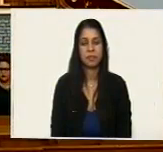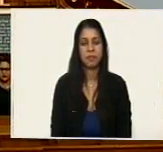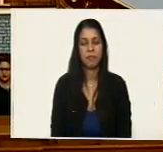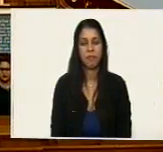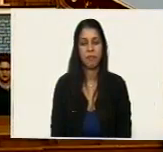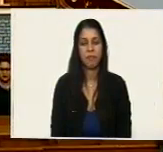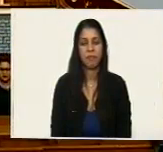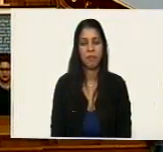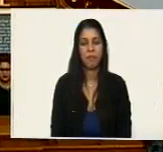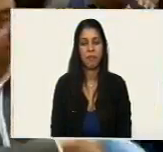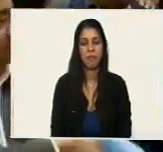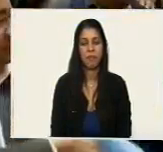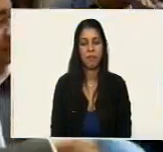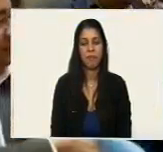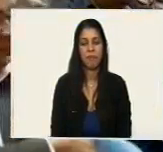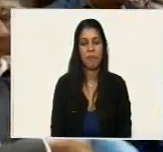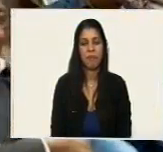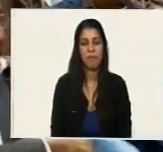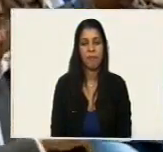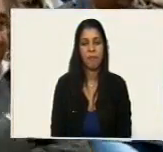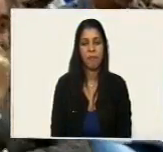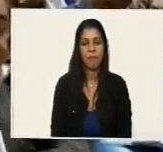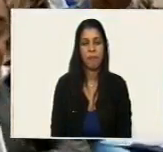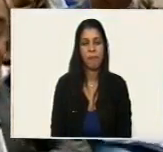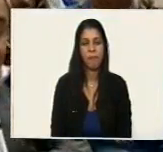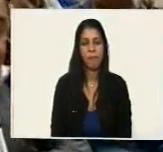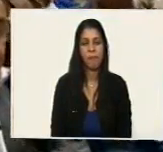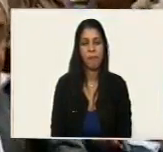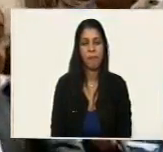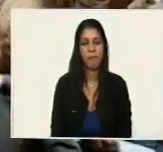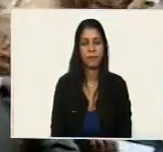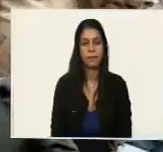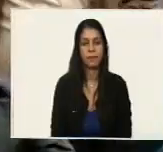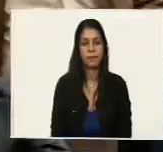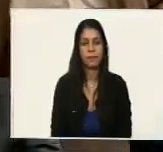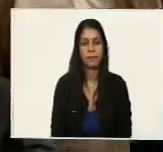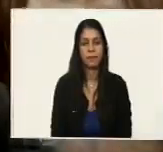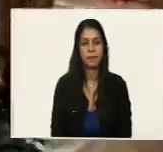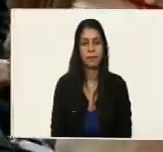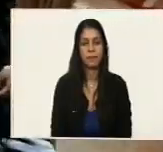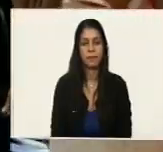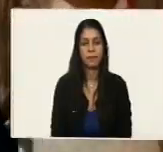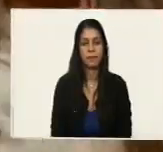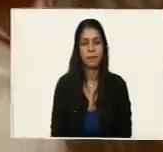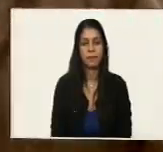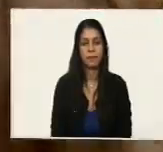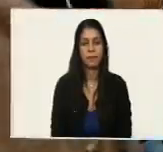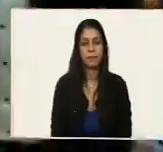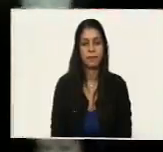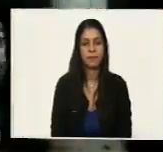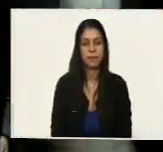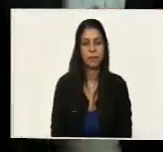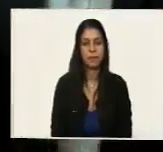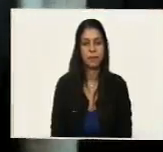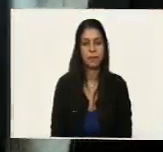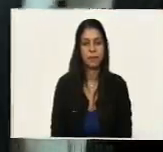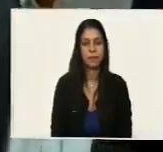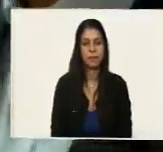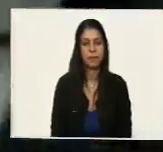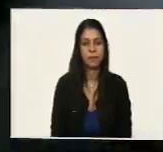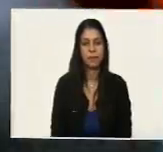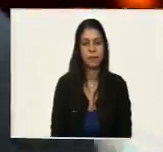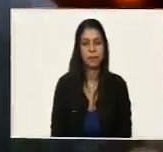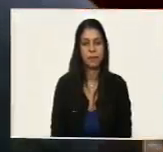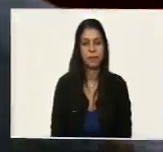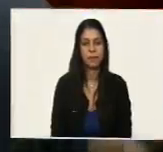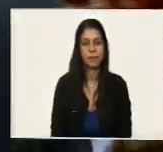desacato. Entonces este poder recae ante el poder plenipotenciario de la Asamblea Nacional Constituyente. Entonces de esta forma se estaría conformando